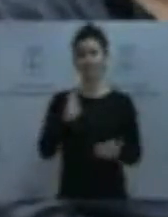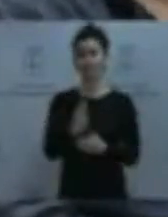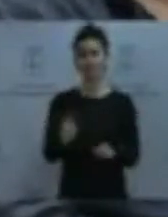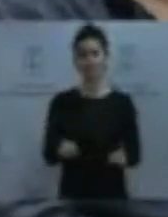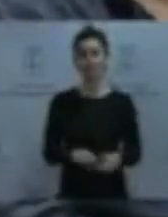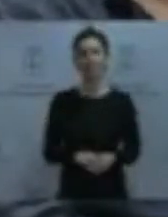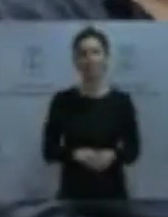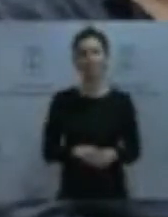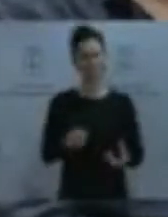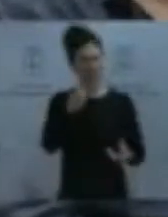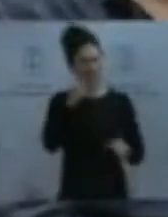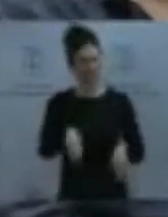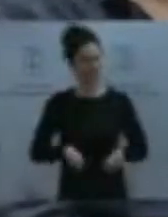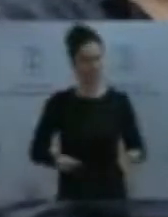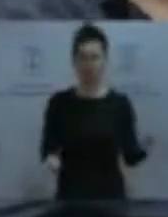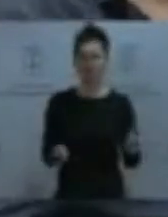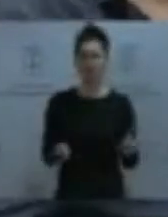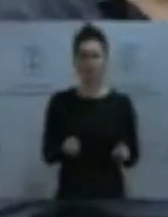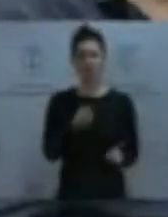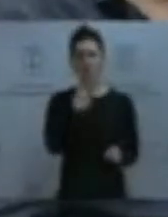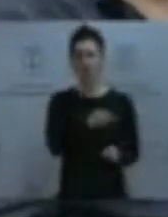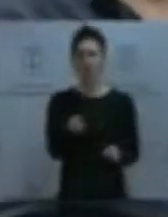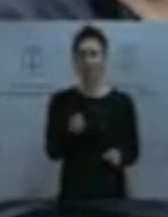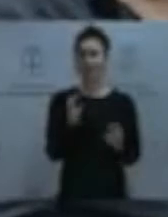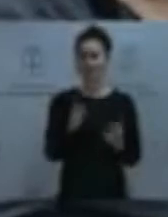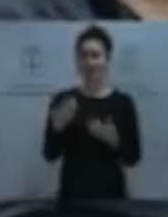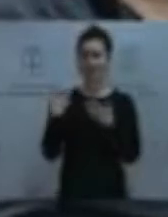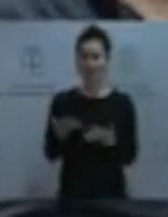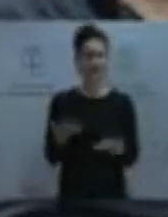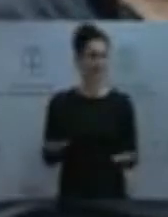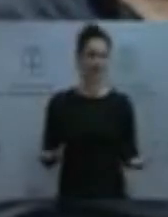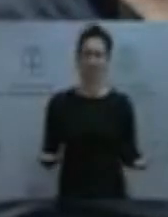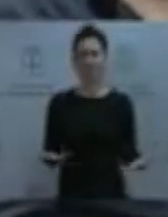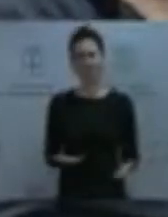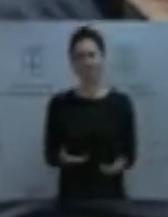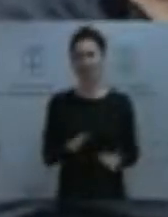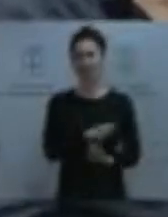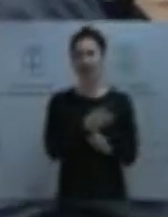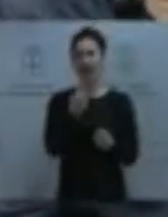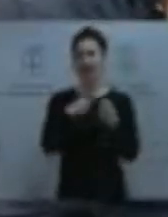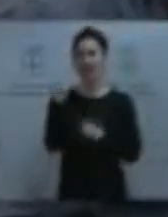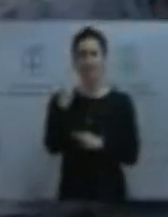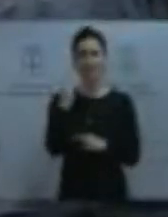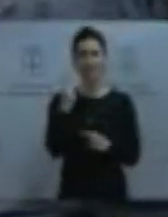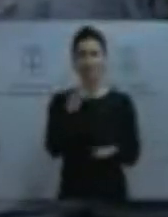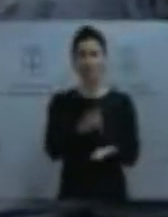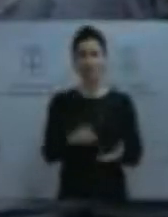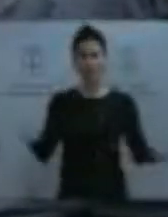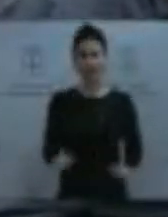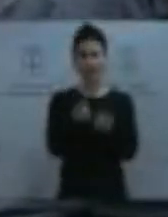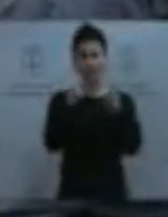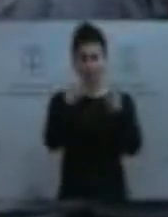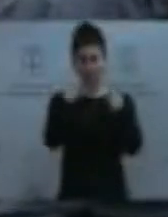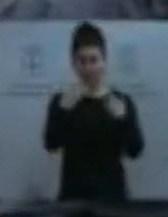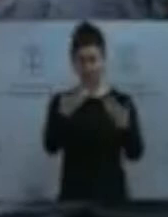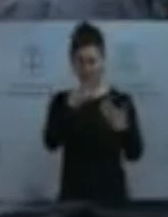llevan tratando este asunto desde hace 10 años. Ustedes no han hecho nada hasta el año pasado, cuando esto se ha hecho público. Por lo tanto, le pido una aclaración respecto a qué es lo que